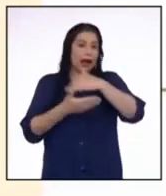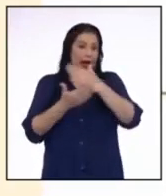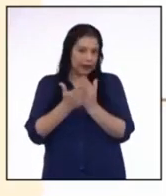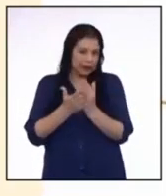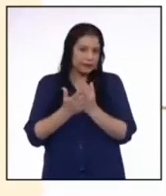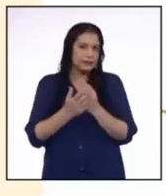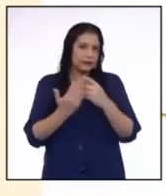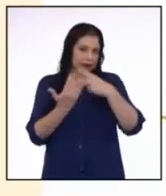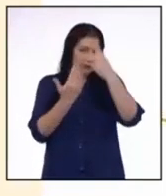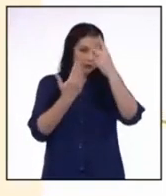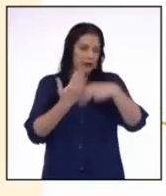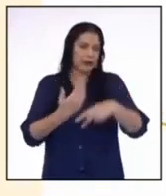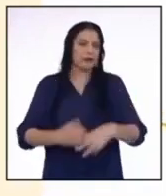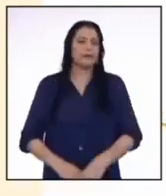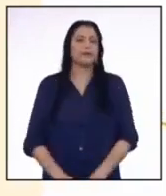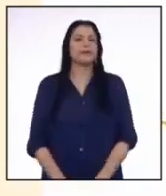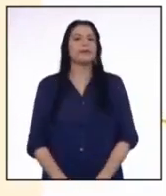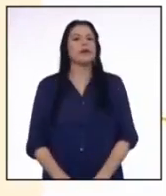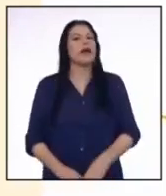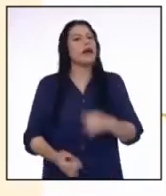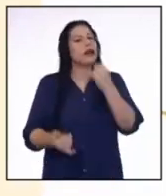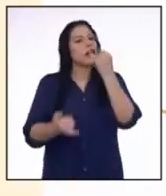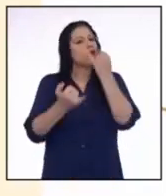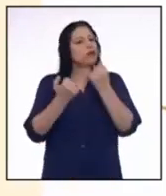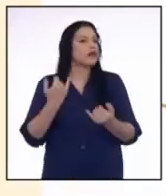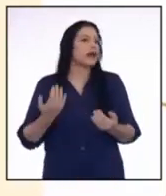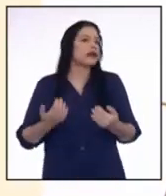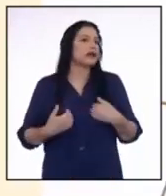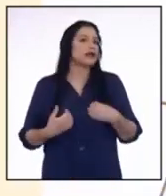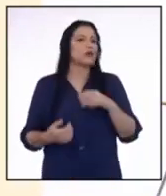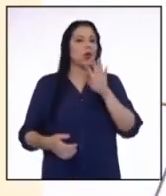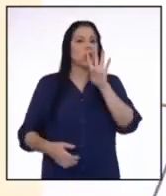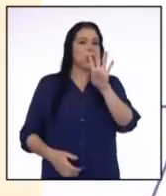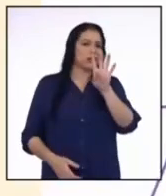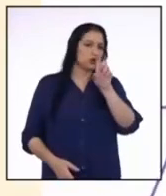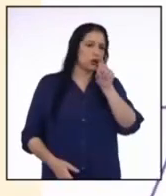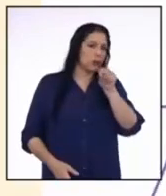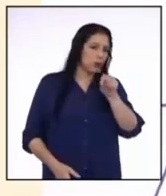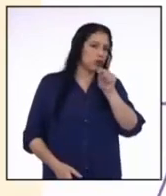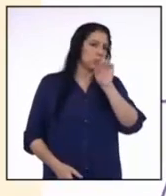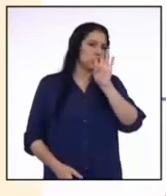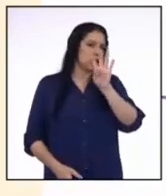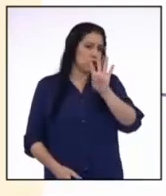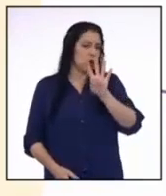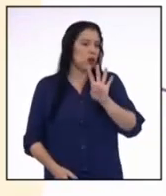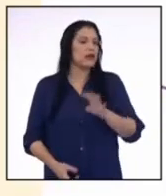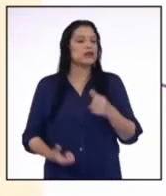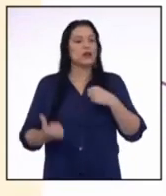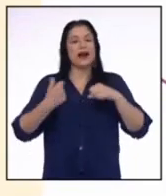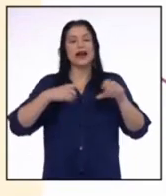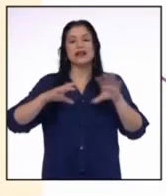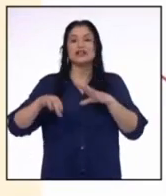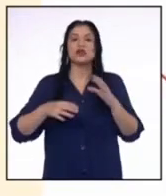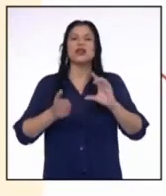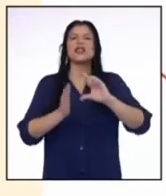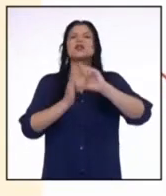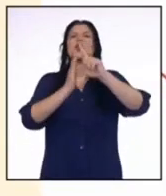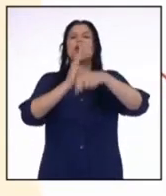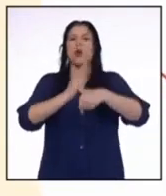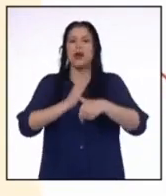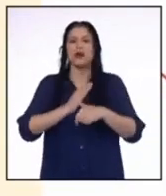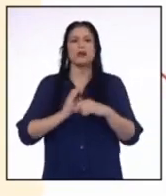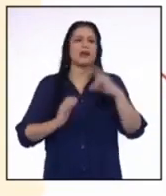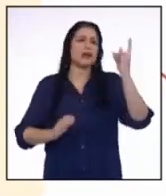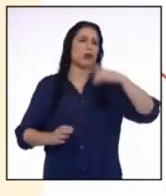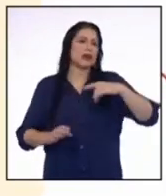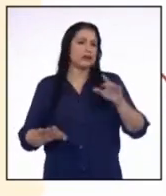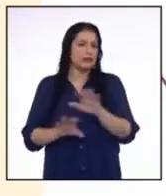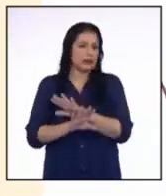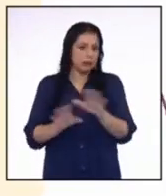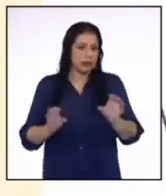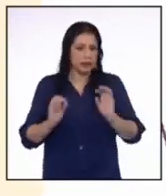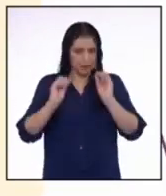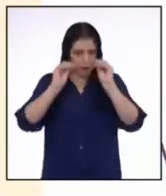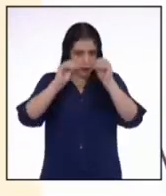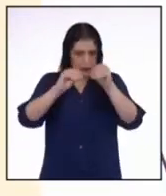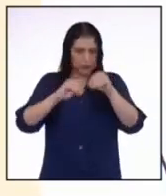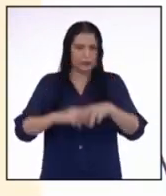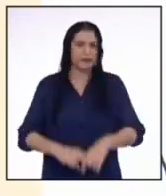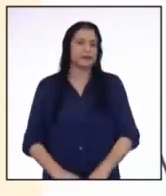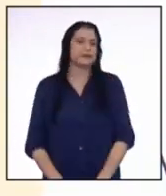áreas. Finalmente tenemos el punto 4.4, acciones después de la emergencia. Aquí